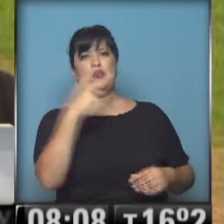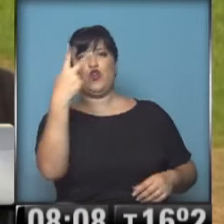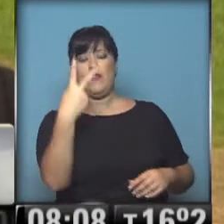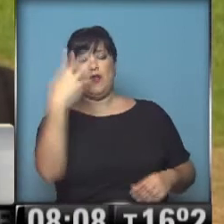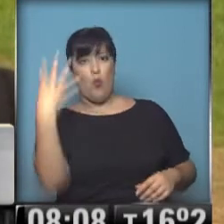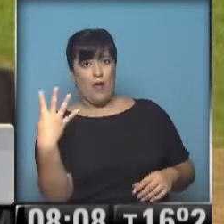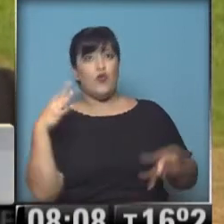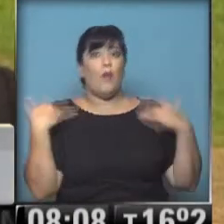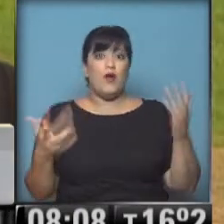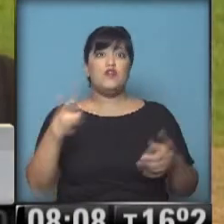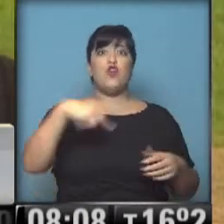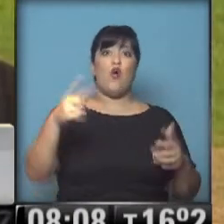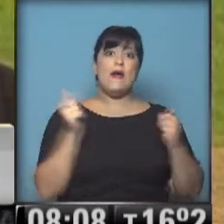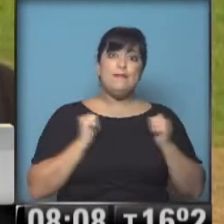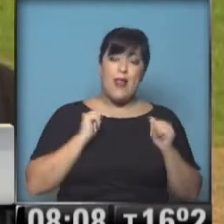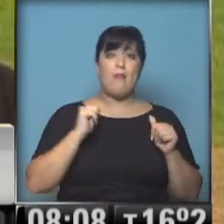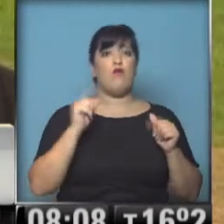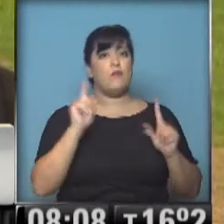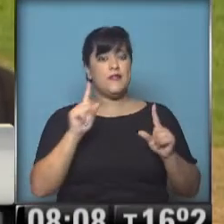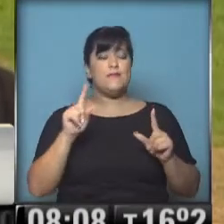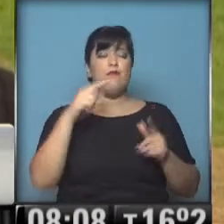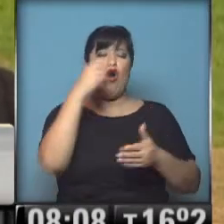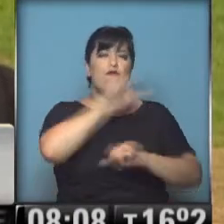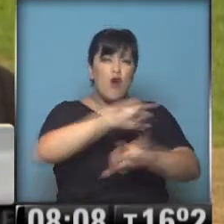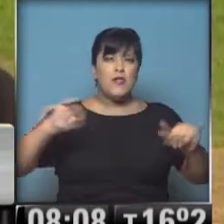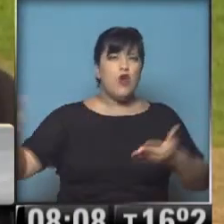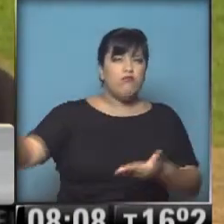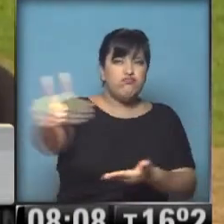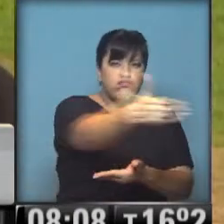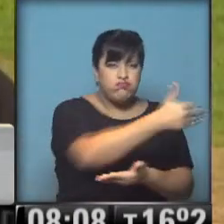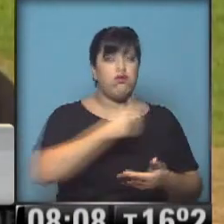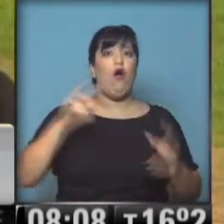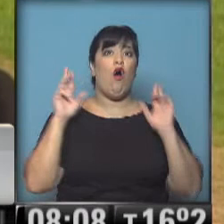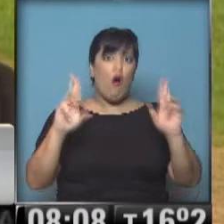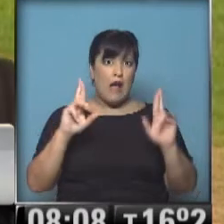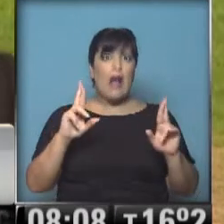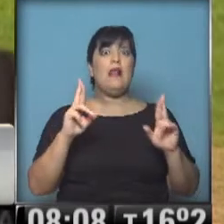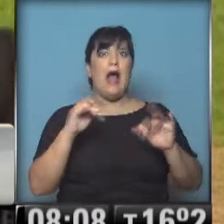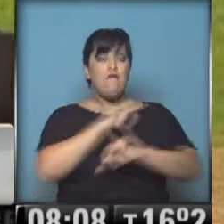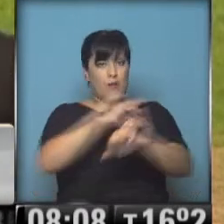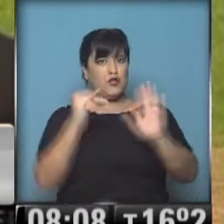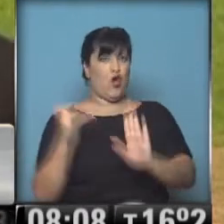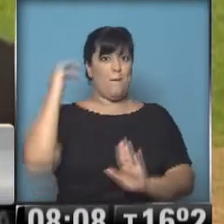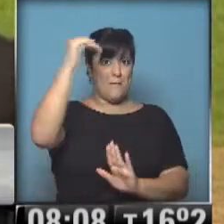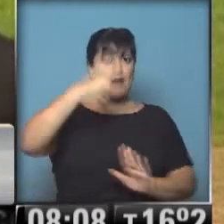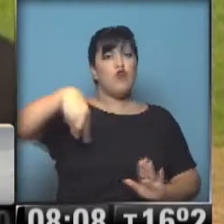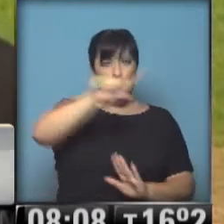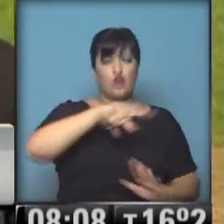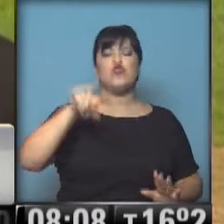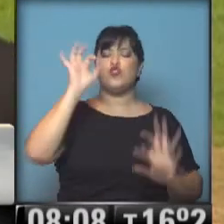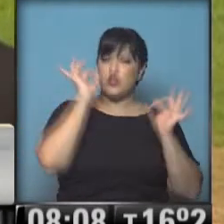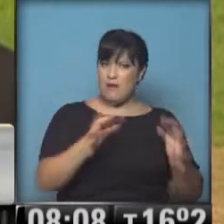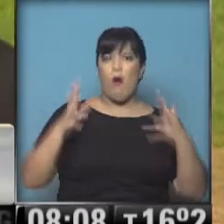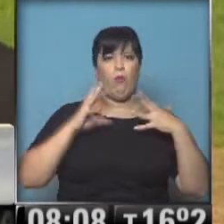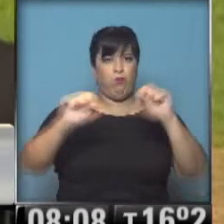cuando ellos se amplíe este tener este mayor información nosotros sabemos lo tenemos ahí dos sabemos que